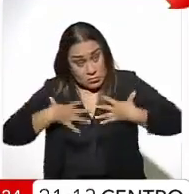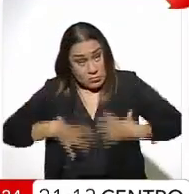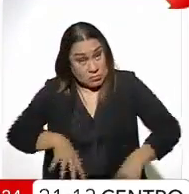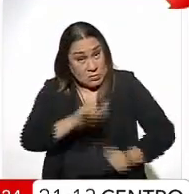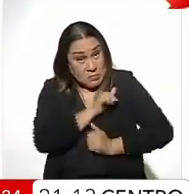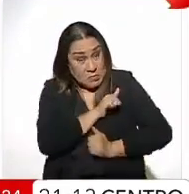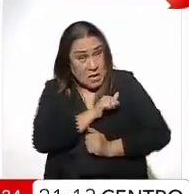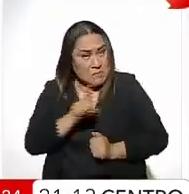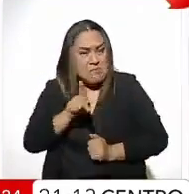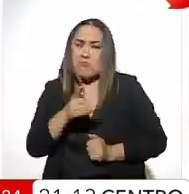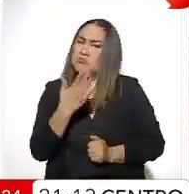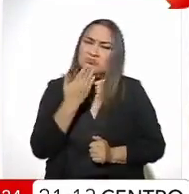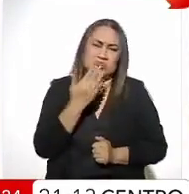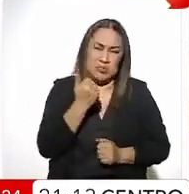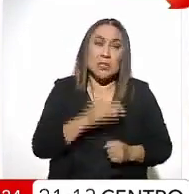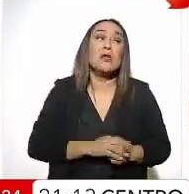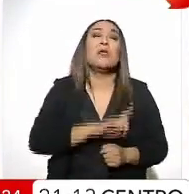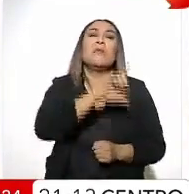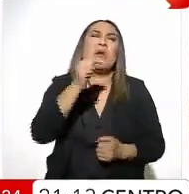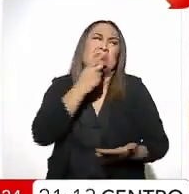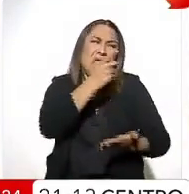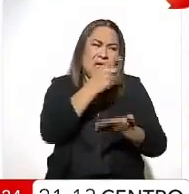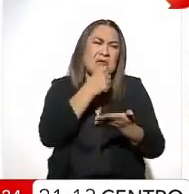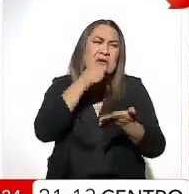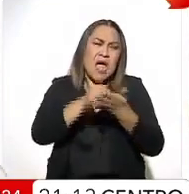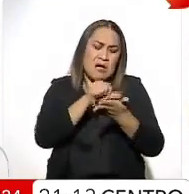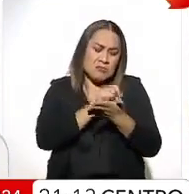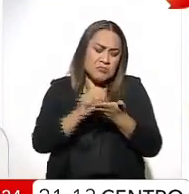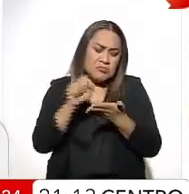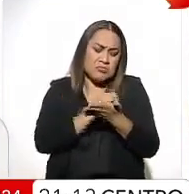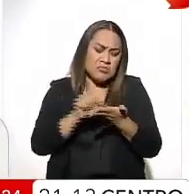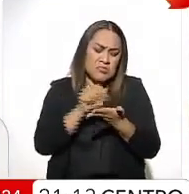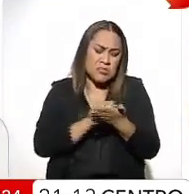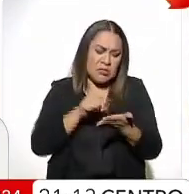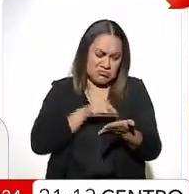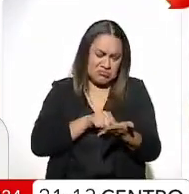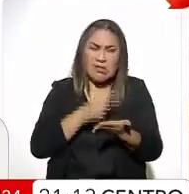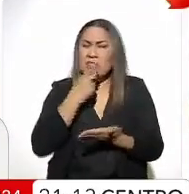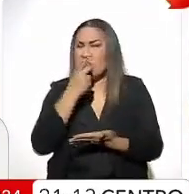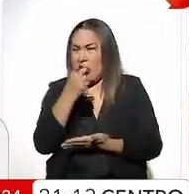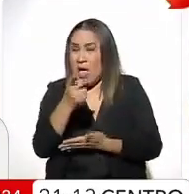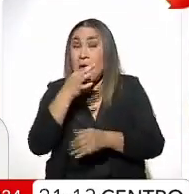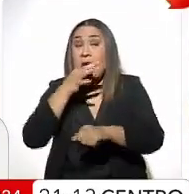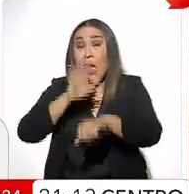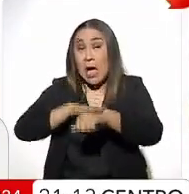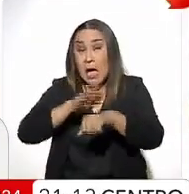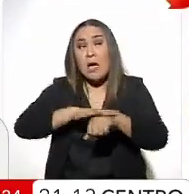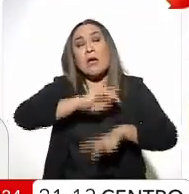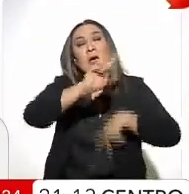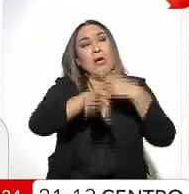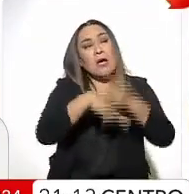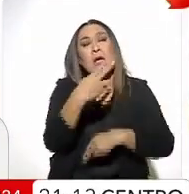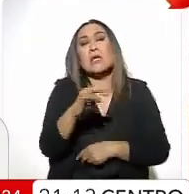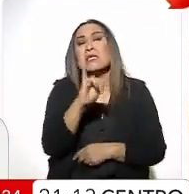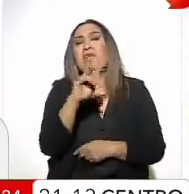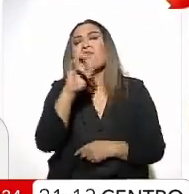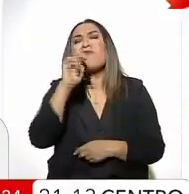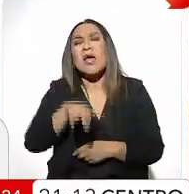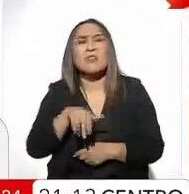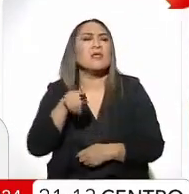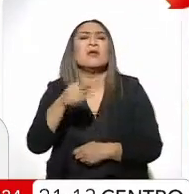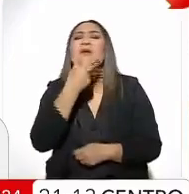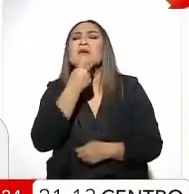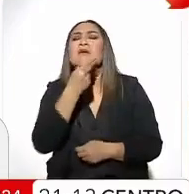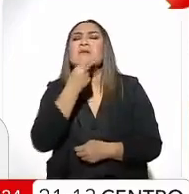también en la carta mencionó que le habían dicho que iba a estar Iván Archibaldo. Iván